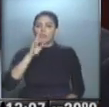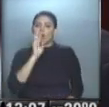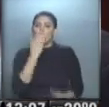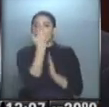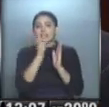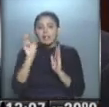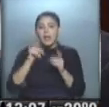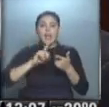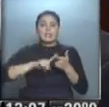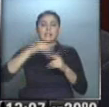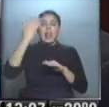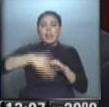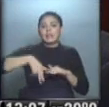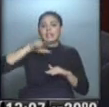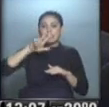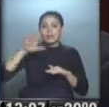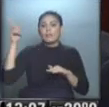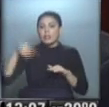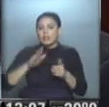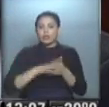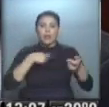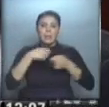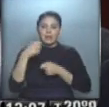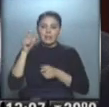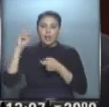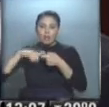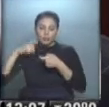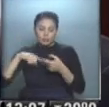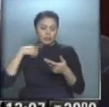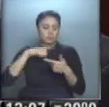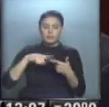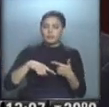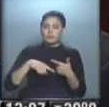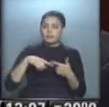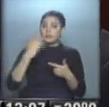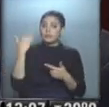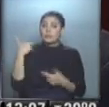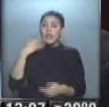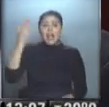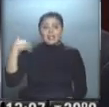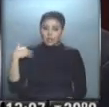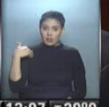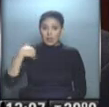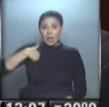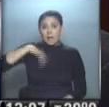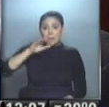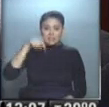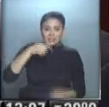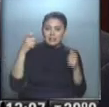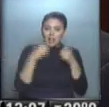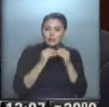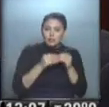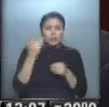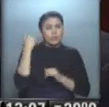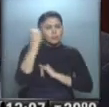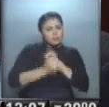el límite de 35% respecto del mercado de abonados. Los casos que se mencionaron los amicus ayer, especialmente este caso Comcast, del que tanto